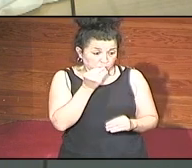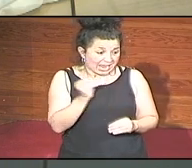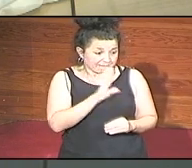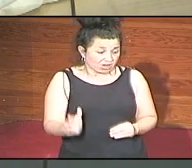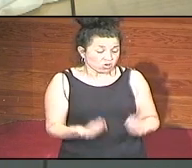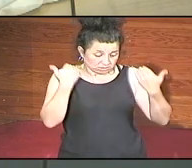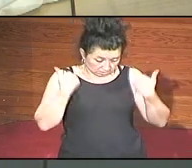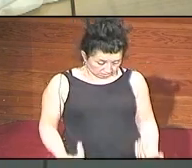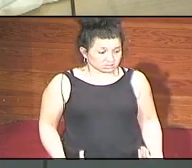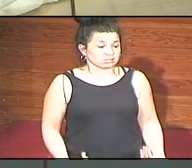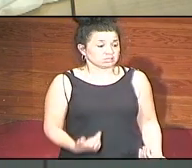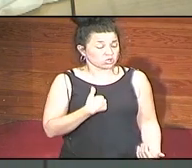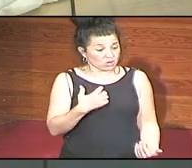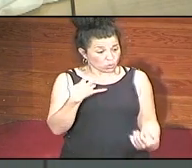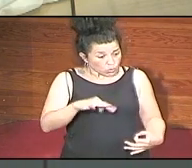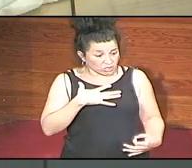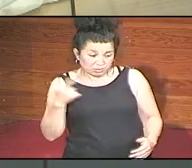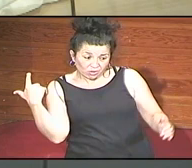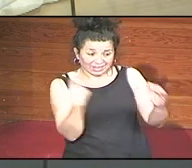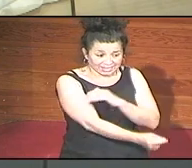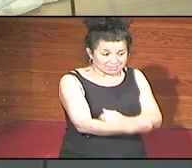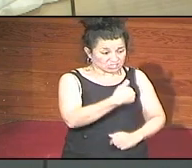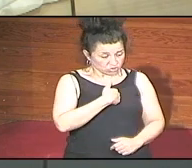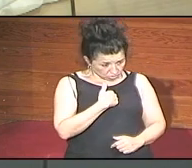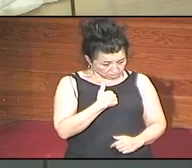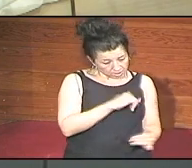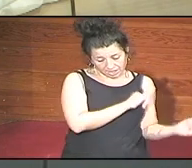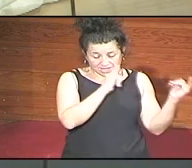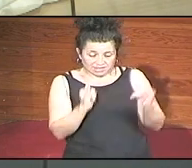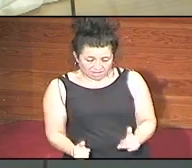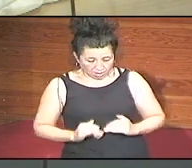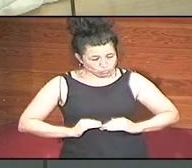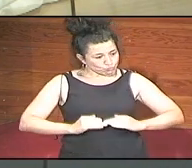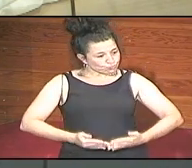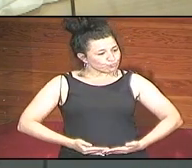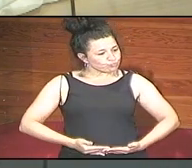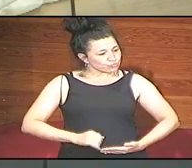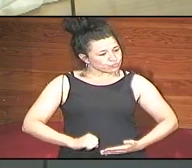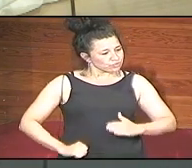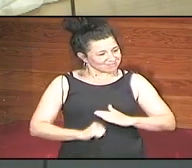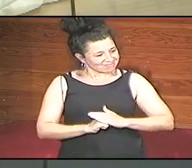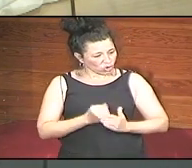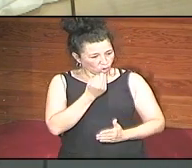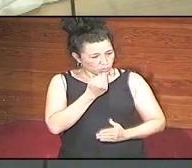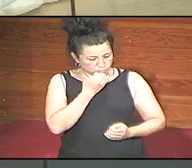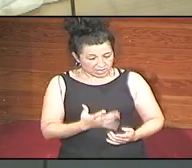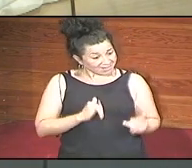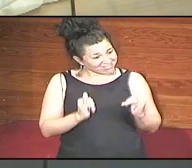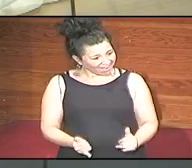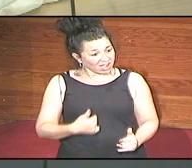se puede ir de allí eres tú el único que viene viene llega allí con la barriga llena normalmente esto y